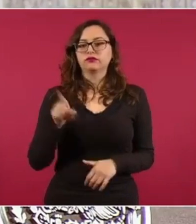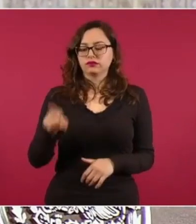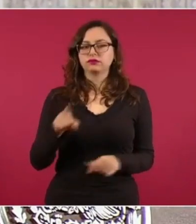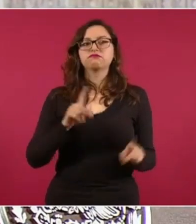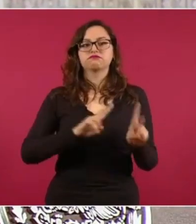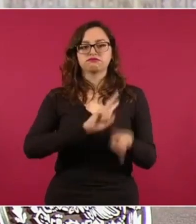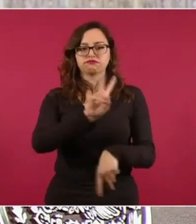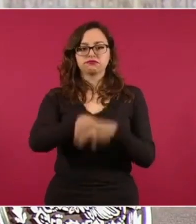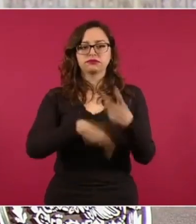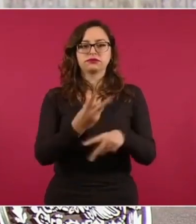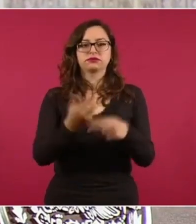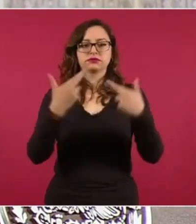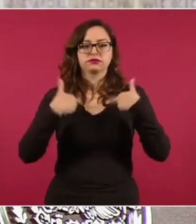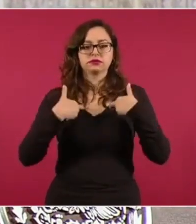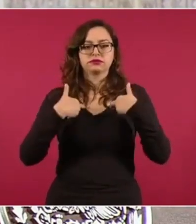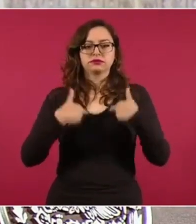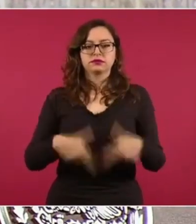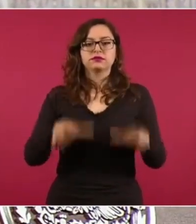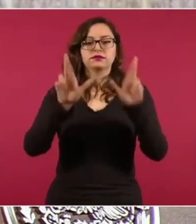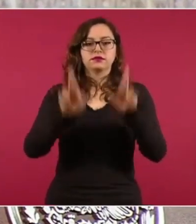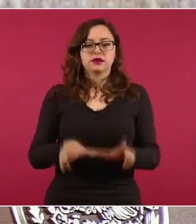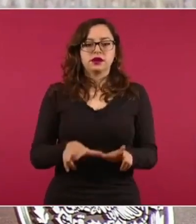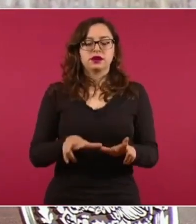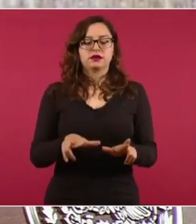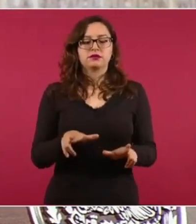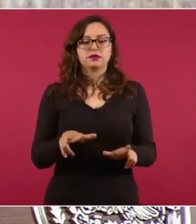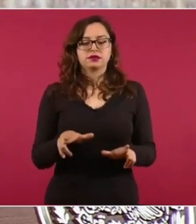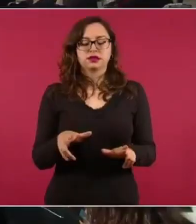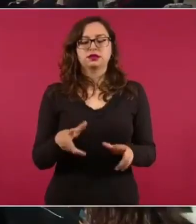representación al cambio